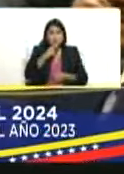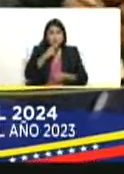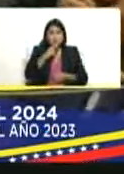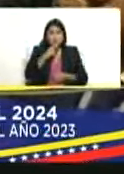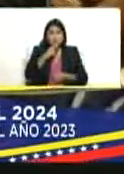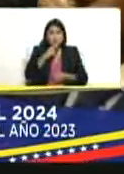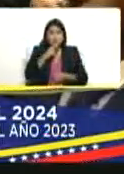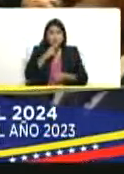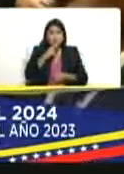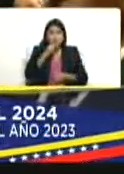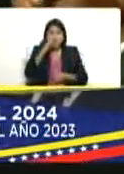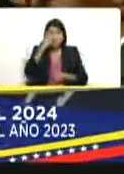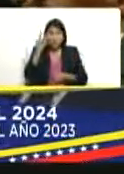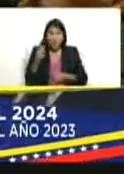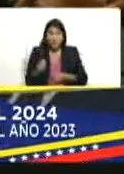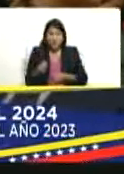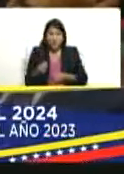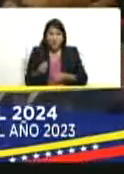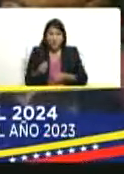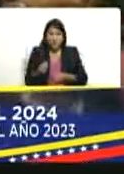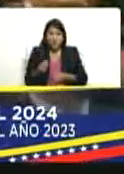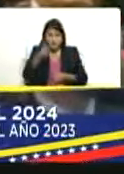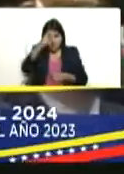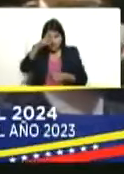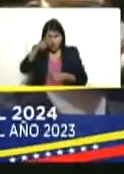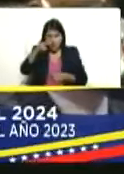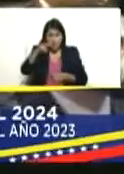¿En Sudáfrica? ¿En México?